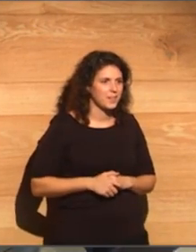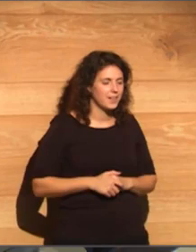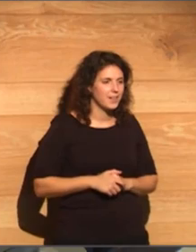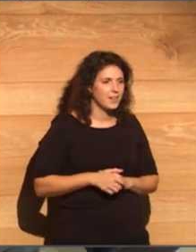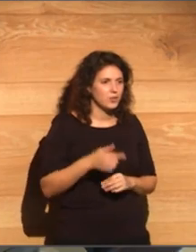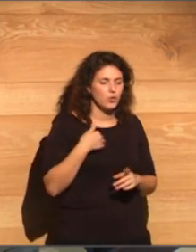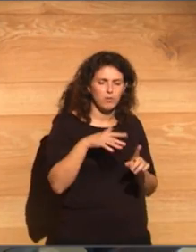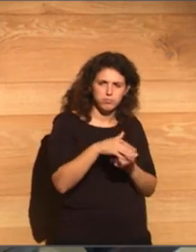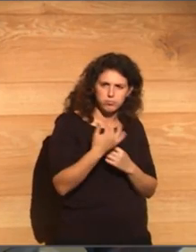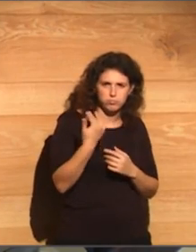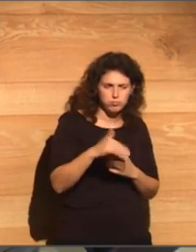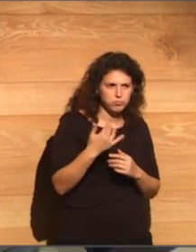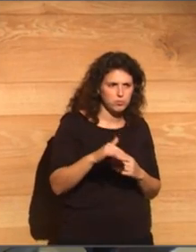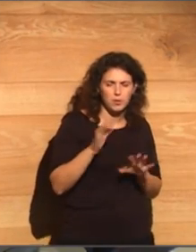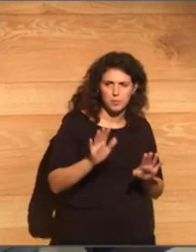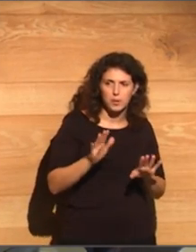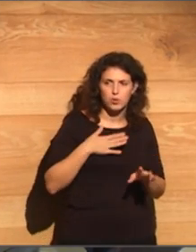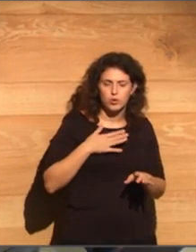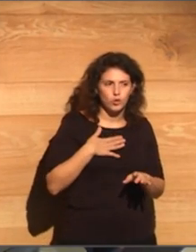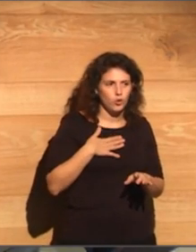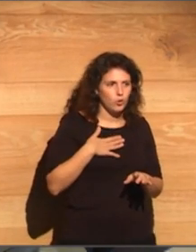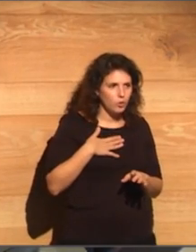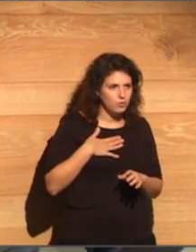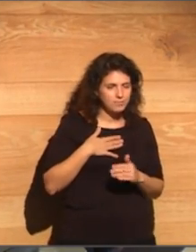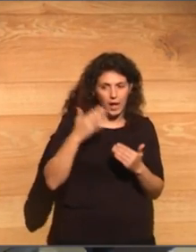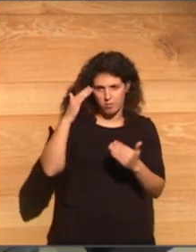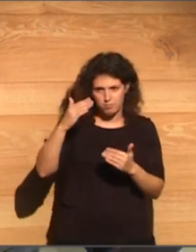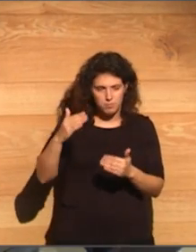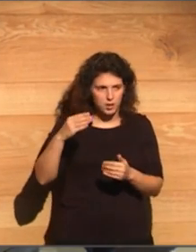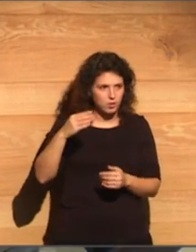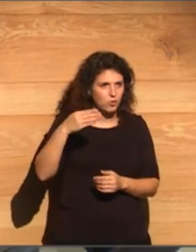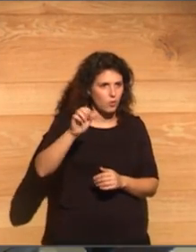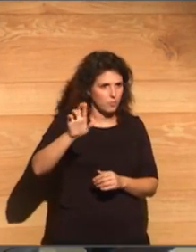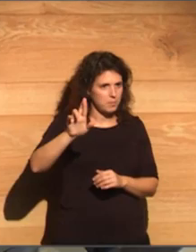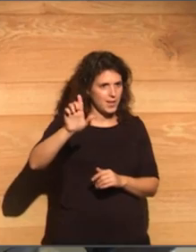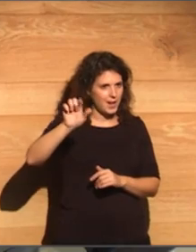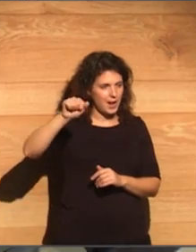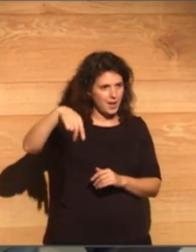Lo pasamos mal y tal, pero bueno, yo admiro mucho a Berlanga, pero bueno, no, bueno.